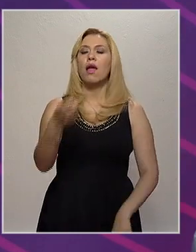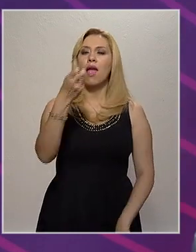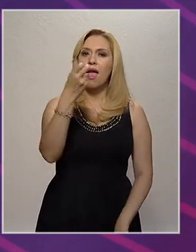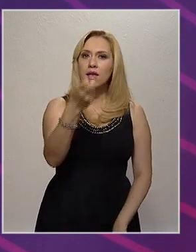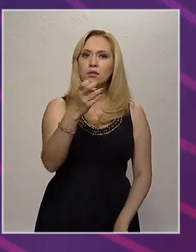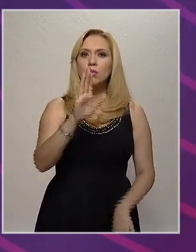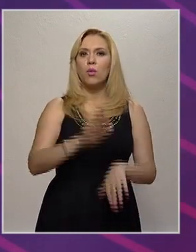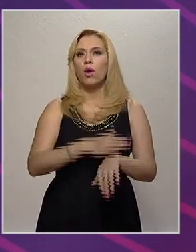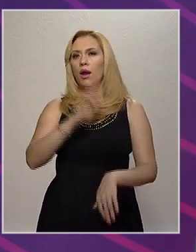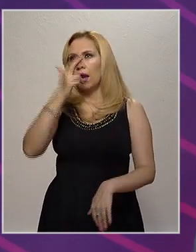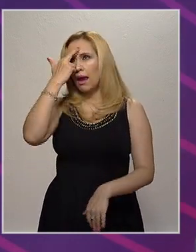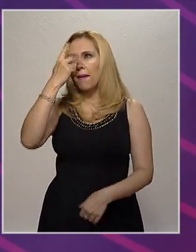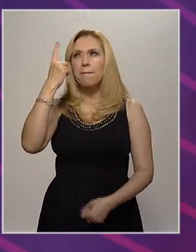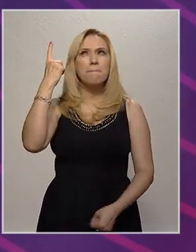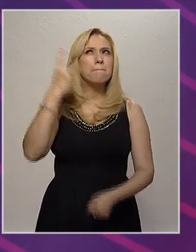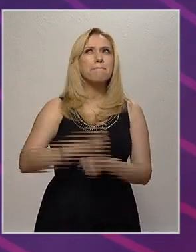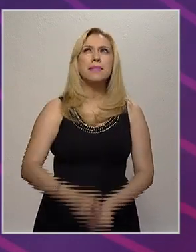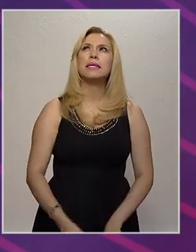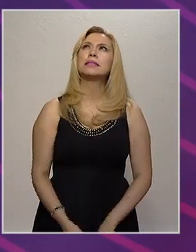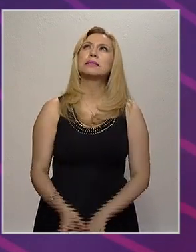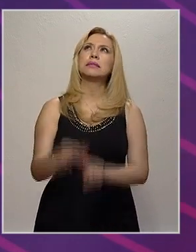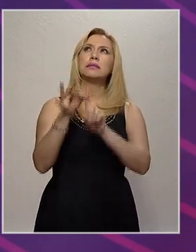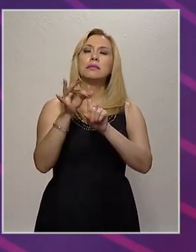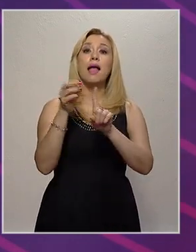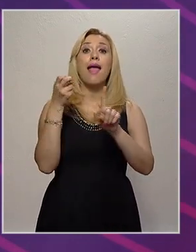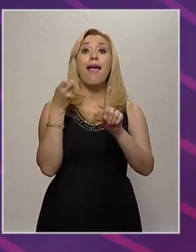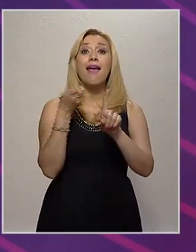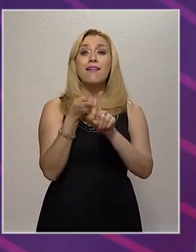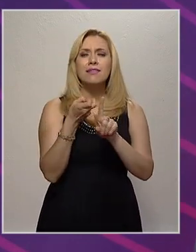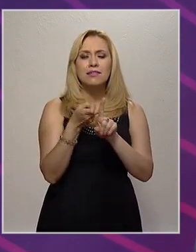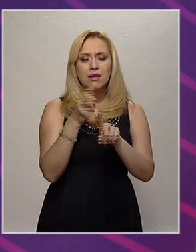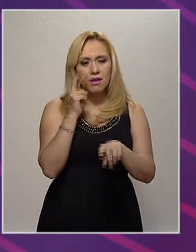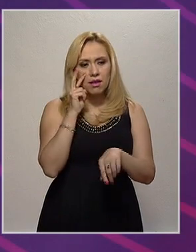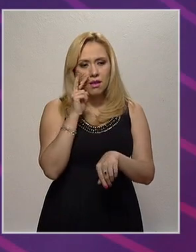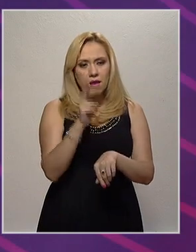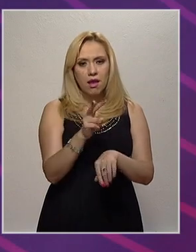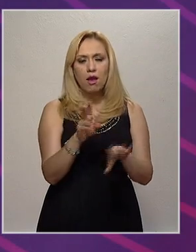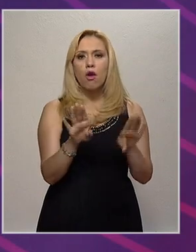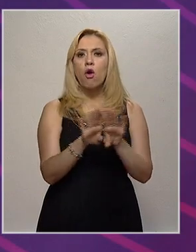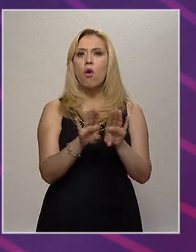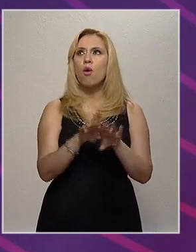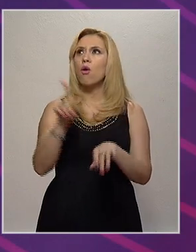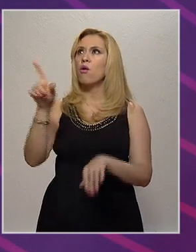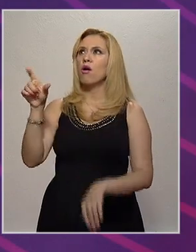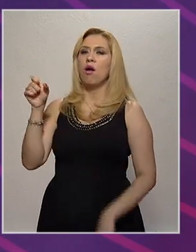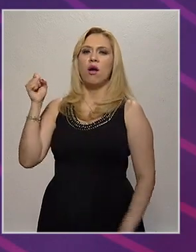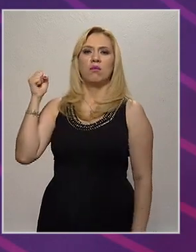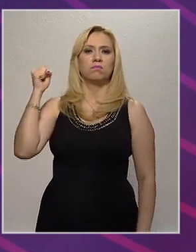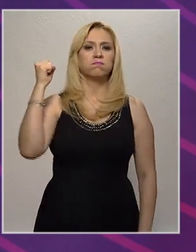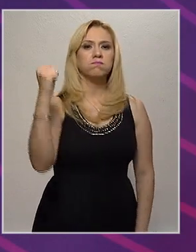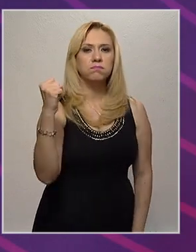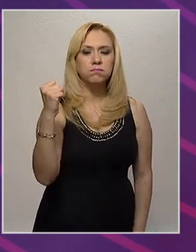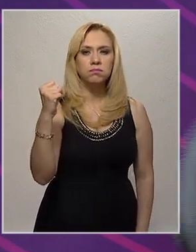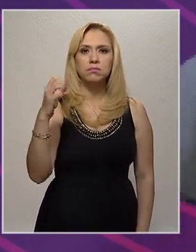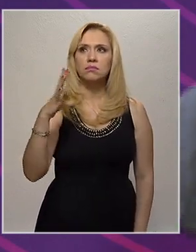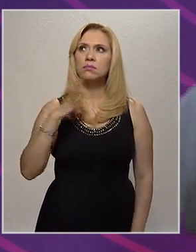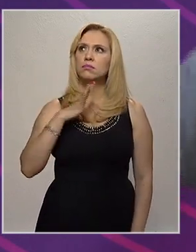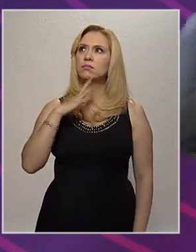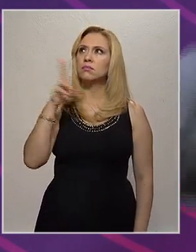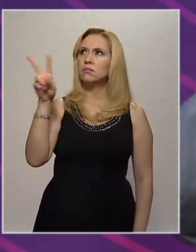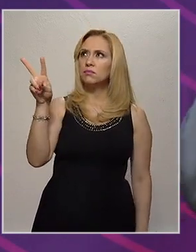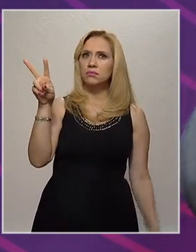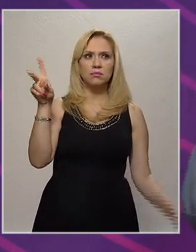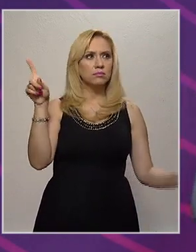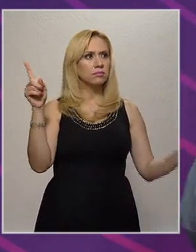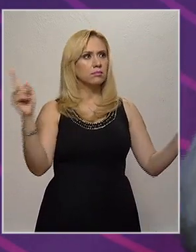porque el primer dato, el primer elemento es justo identificar las relaciones de poder. Las relaciones de poder que existen, digamos, entre